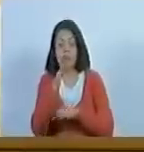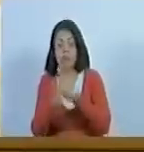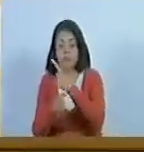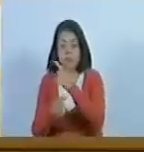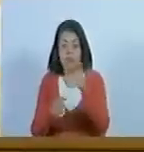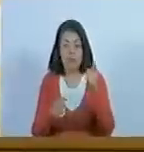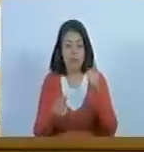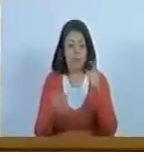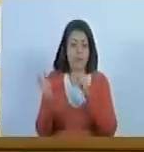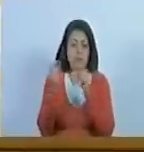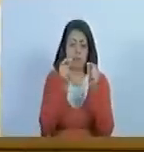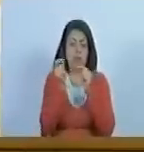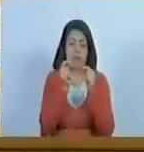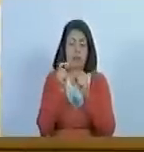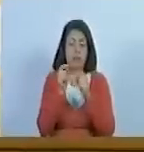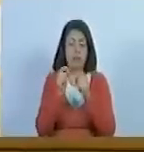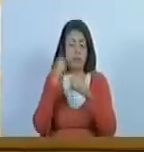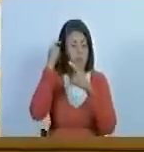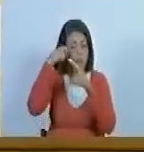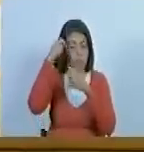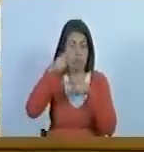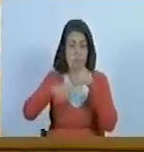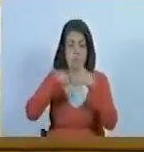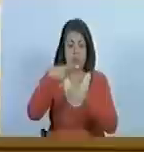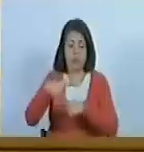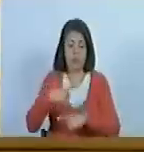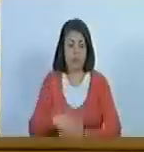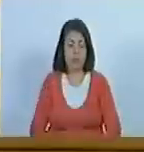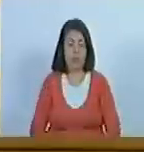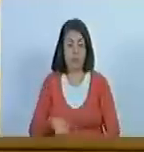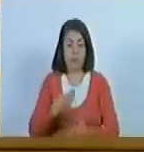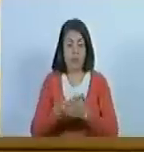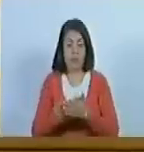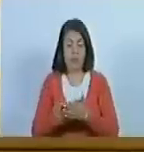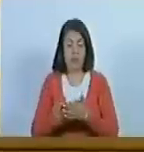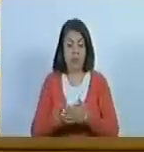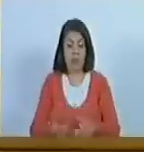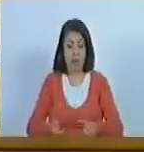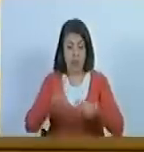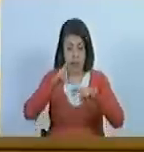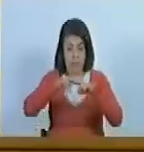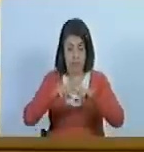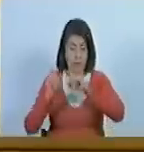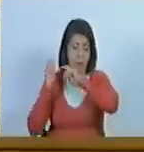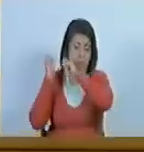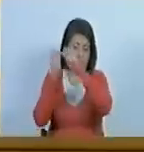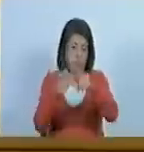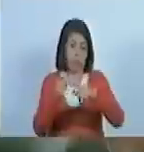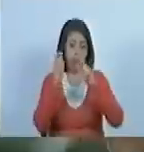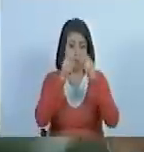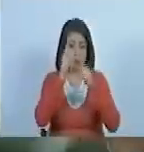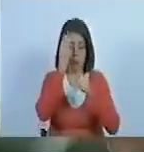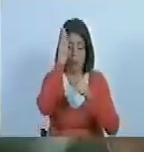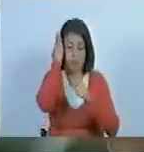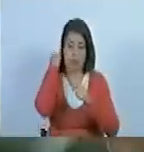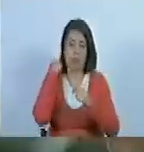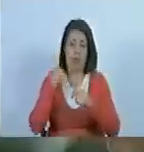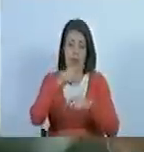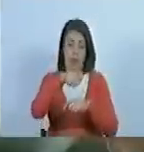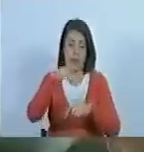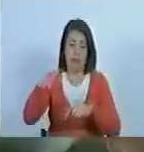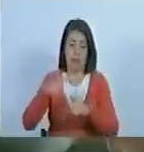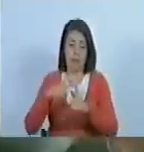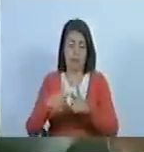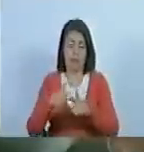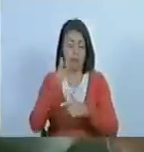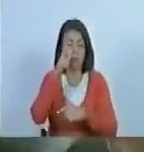sigue la discusión como se ve en el video. Posteriormente, hasta sillas lanzó el padre a las personas